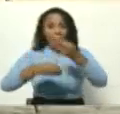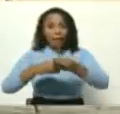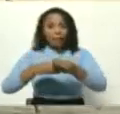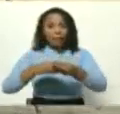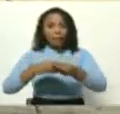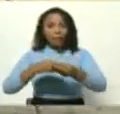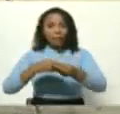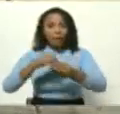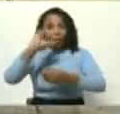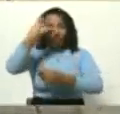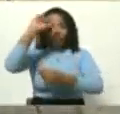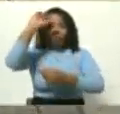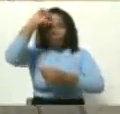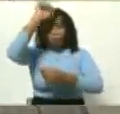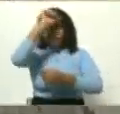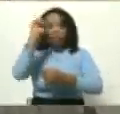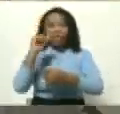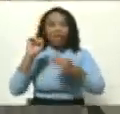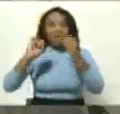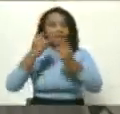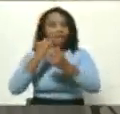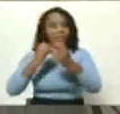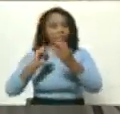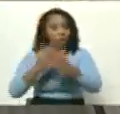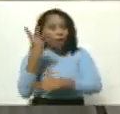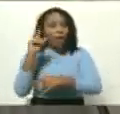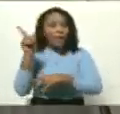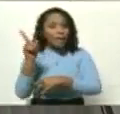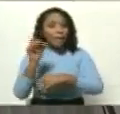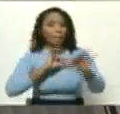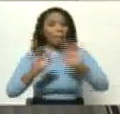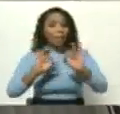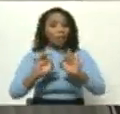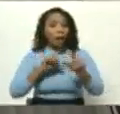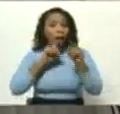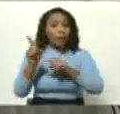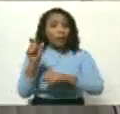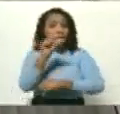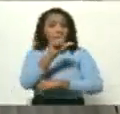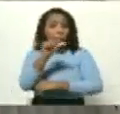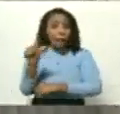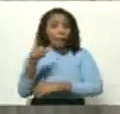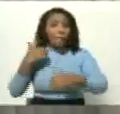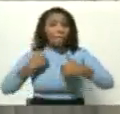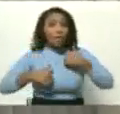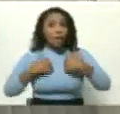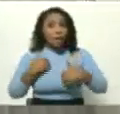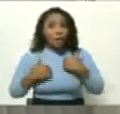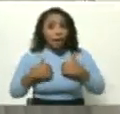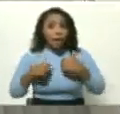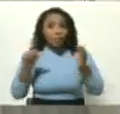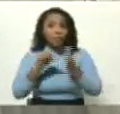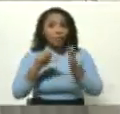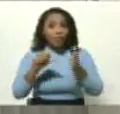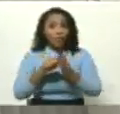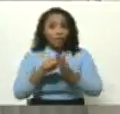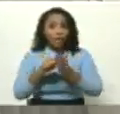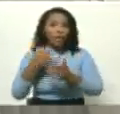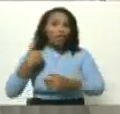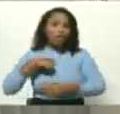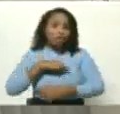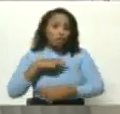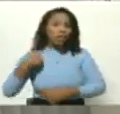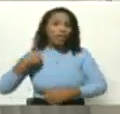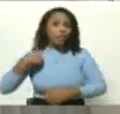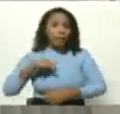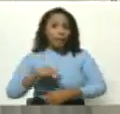y hay varias misas a diferentes horas, pero preparándonos para esa semana, ese miércoles, donde tendremos la